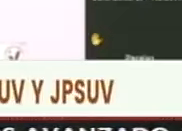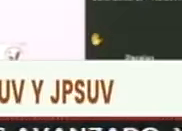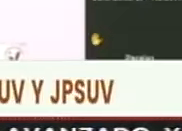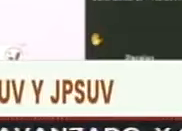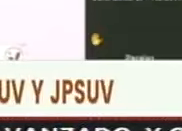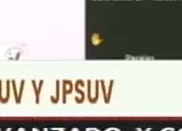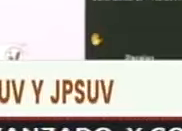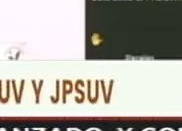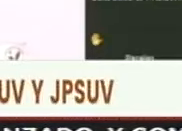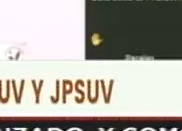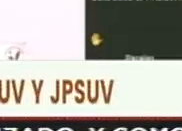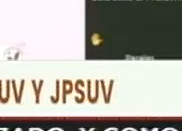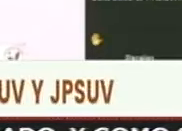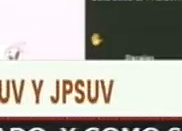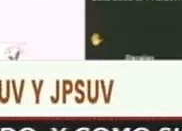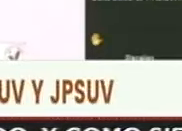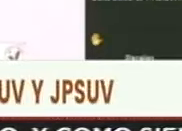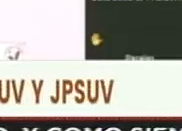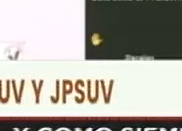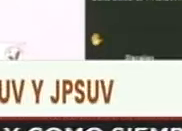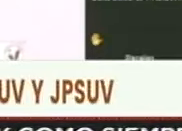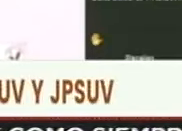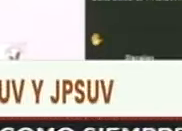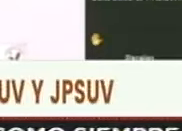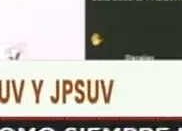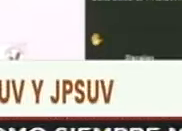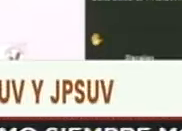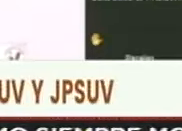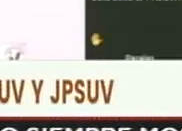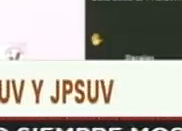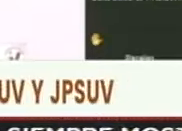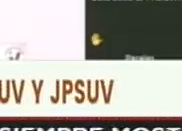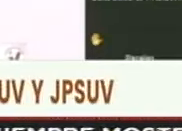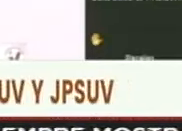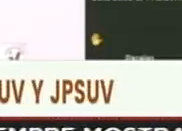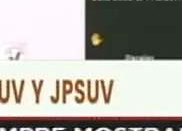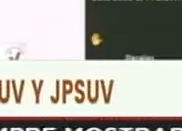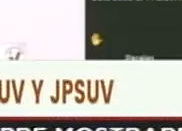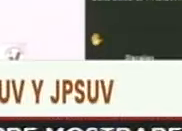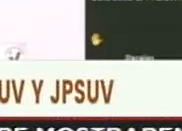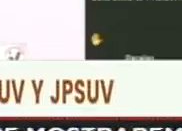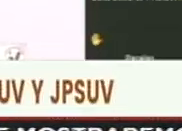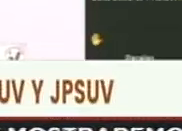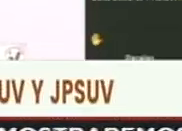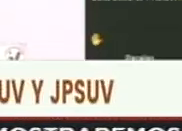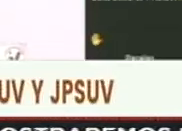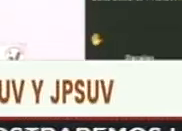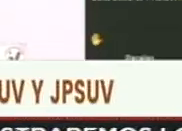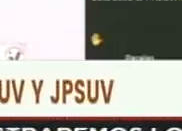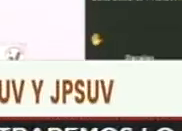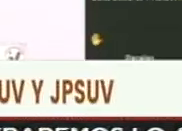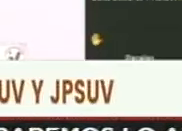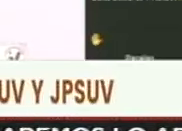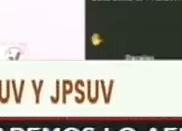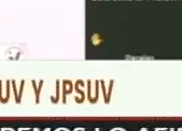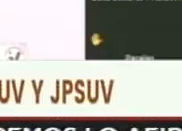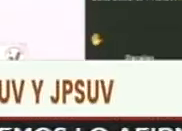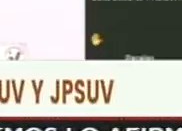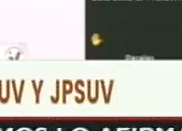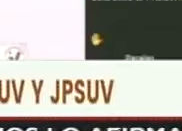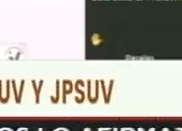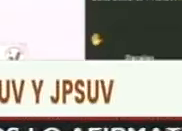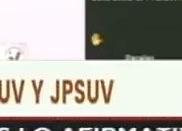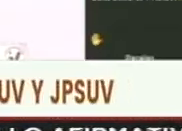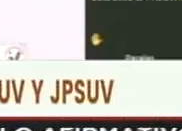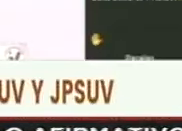jefe de comunidad jefes de ubch a las estructuras políticas de base a nuestros militantes mujeres